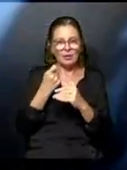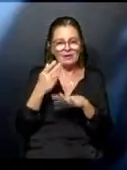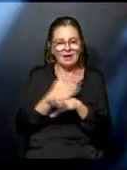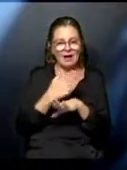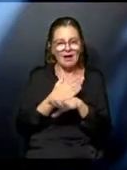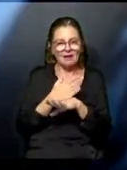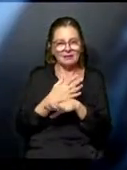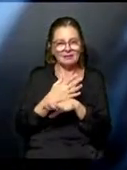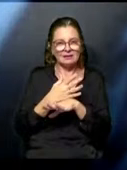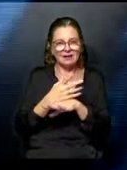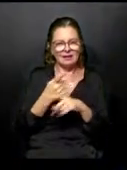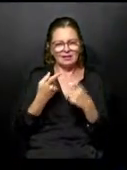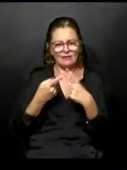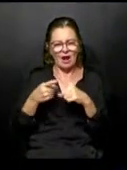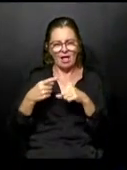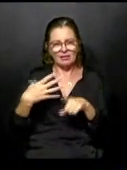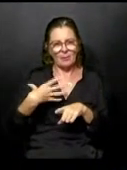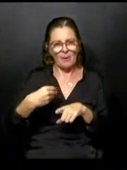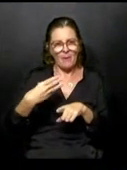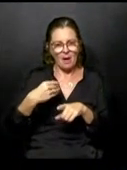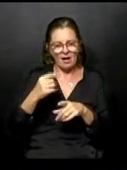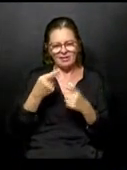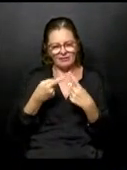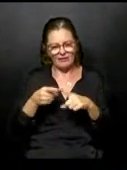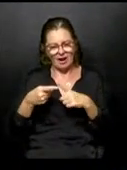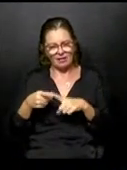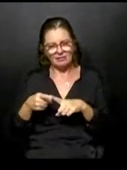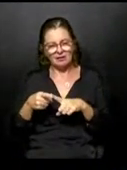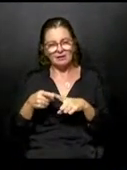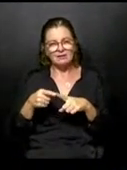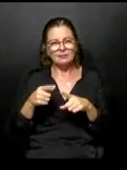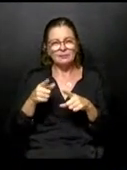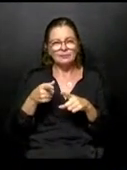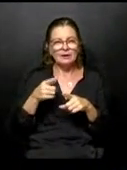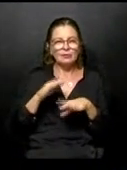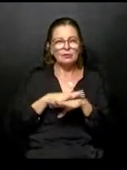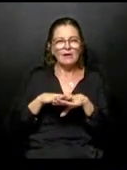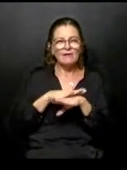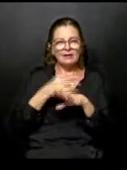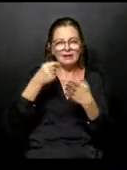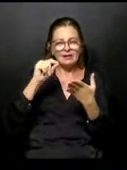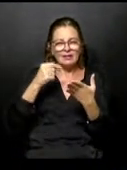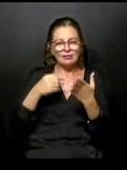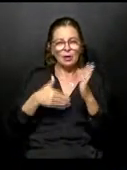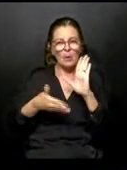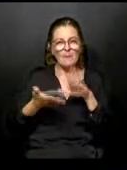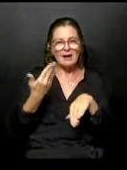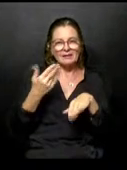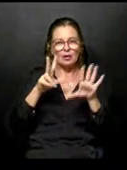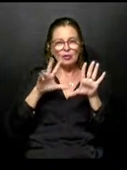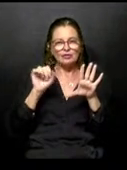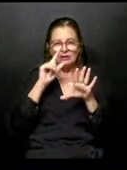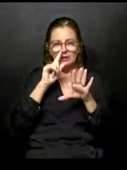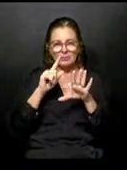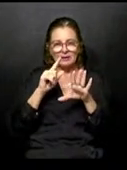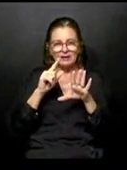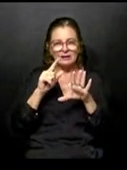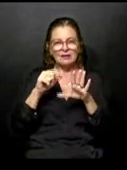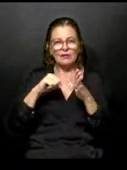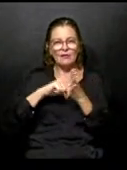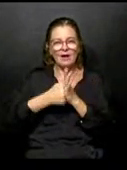tempranamente anomalías en mamografías. El entrenamiento se realizó con una base de datos de más de 80.000 imágenes y un banco general